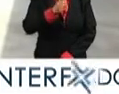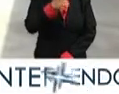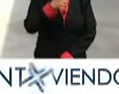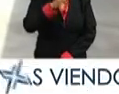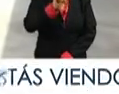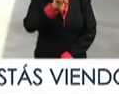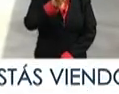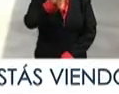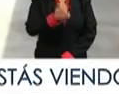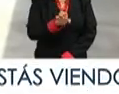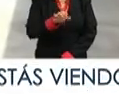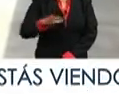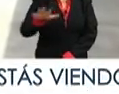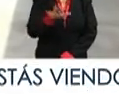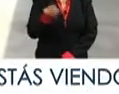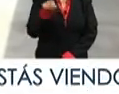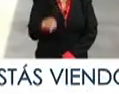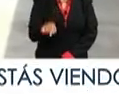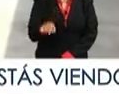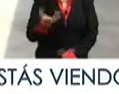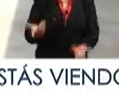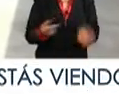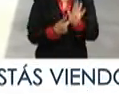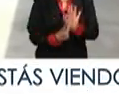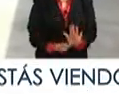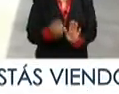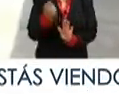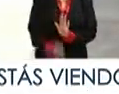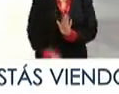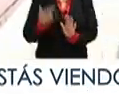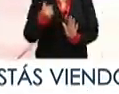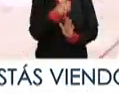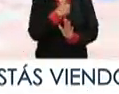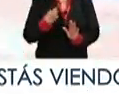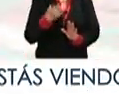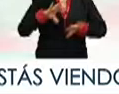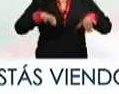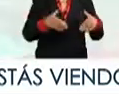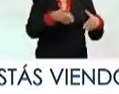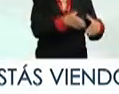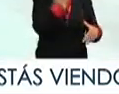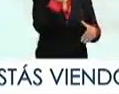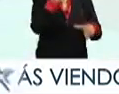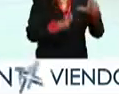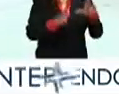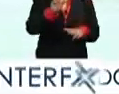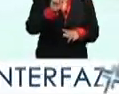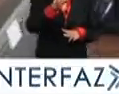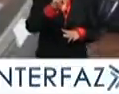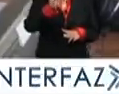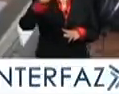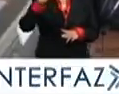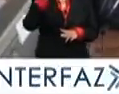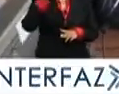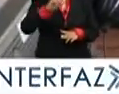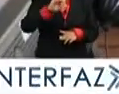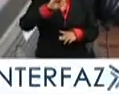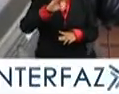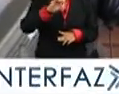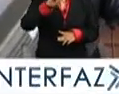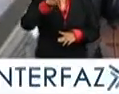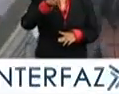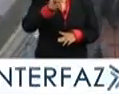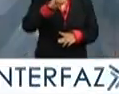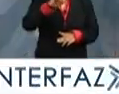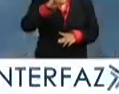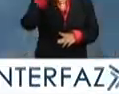de Educación Superior para Profesionales de la Educación nos muestra a integrantes de la comunidad Escuela Normal Urbana Federal, Cuautla de